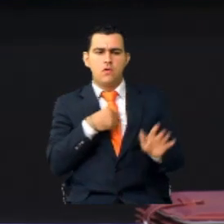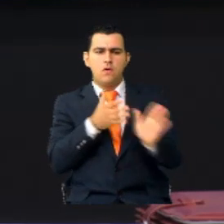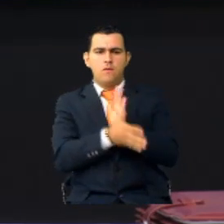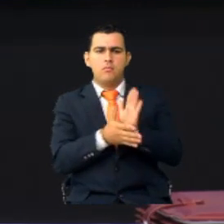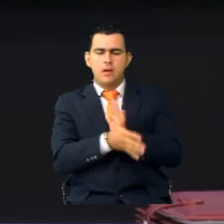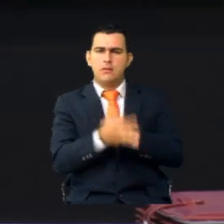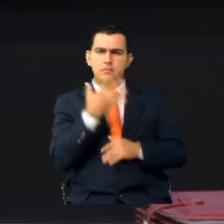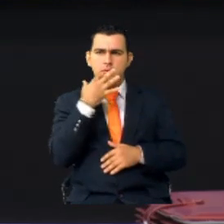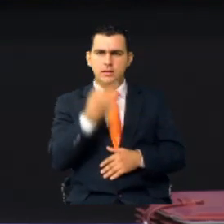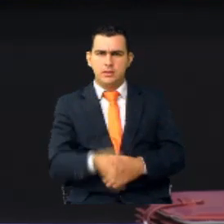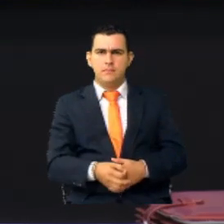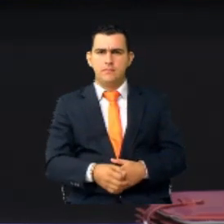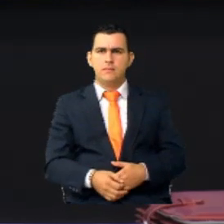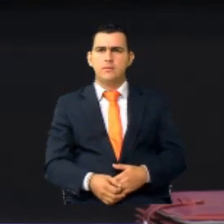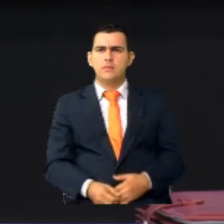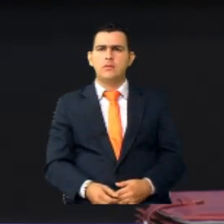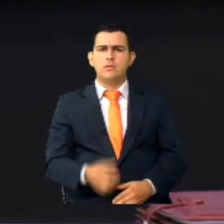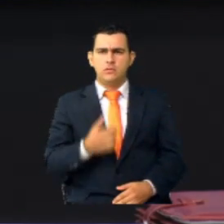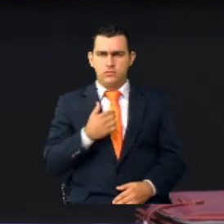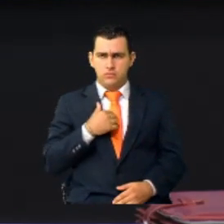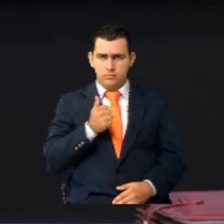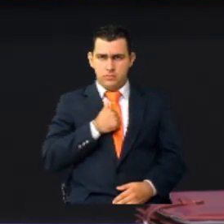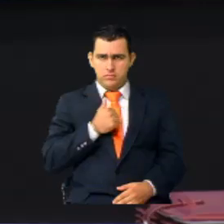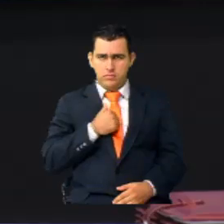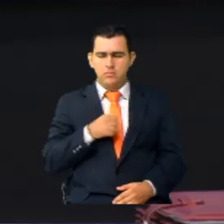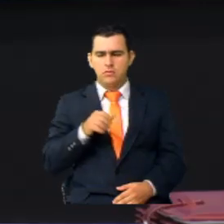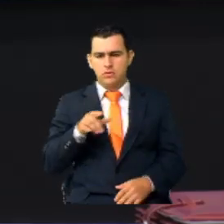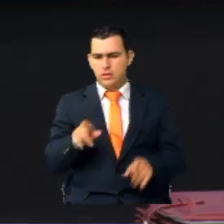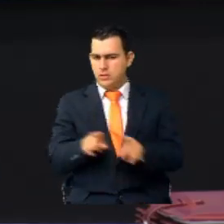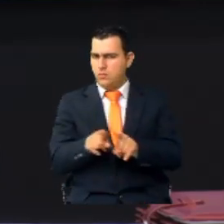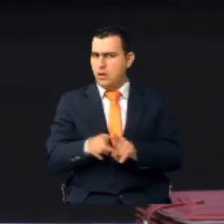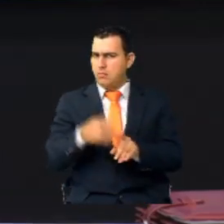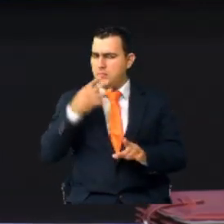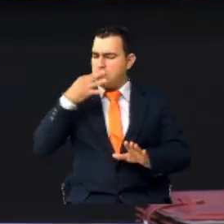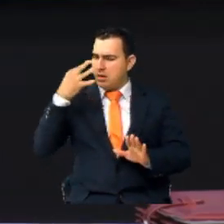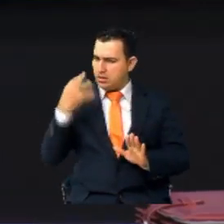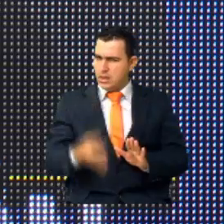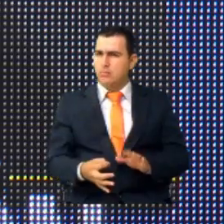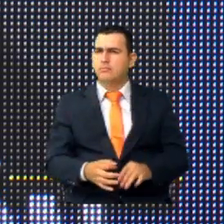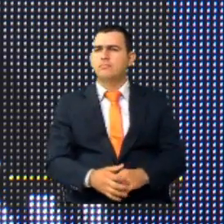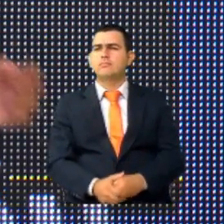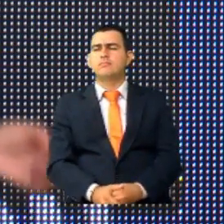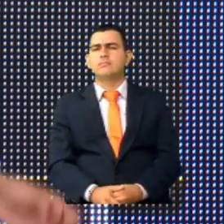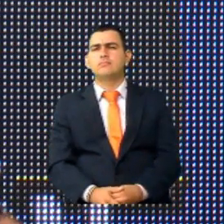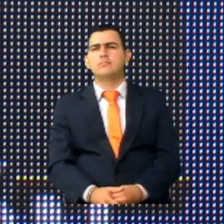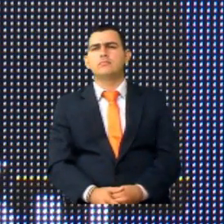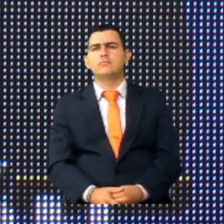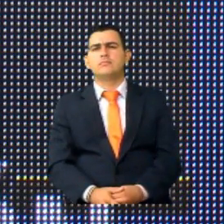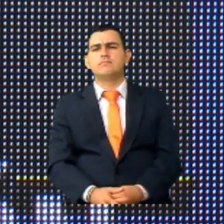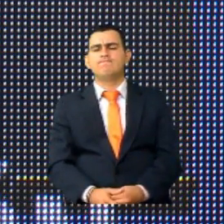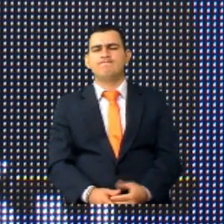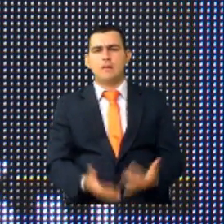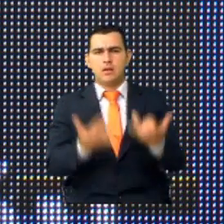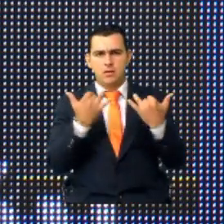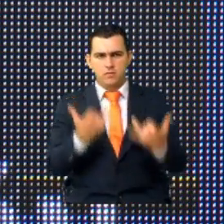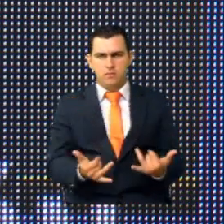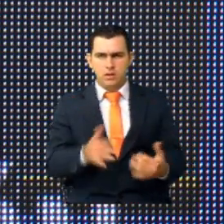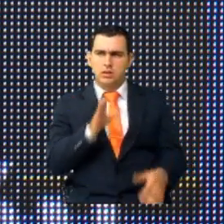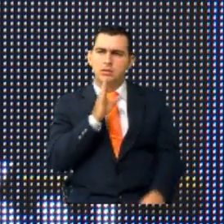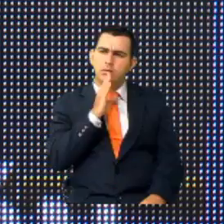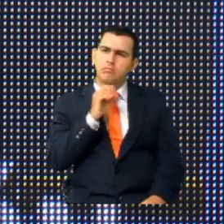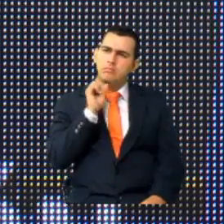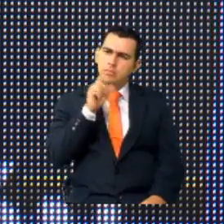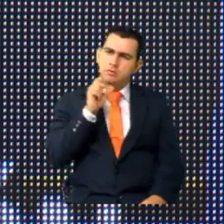que han manifestado a través de don Alberto es completamente falso. Es momento ahora de conocer quién será el